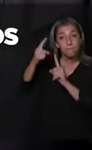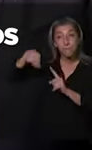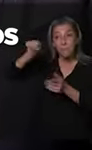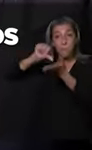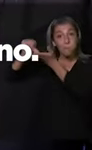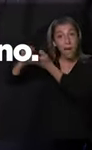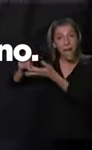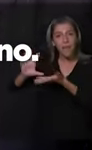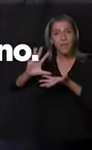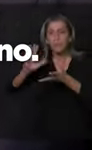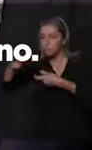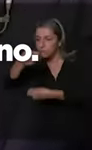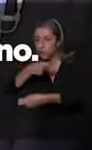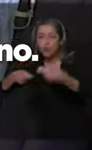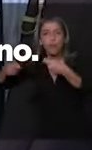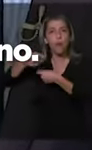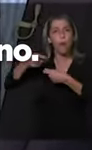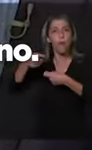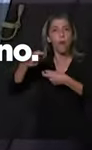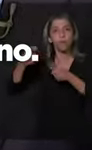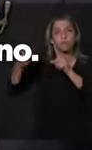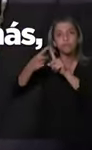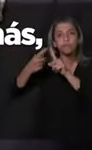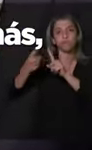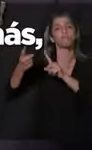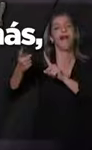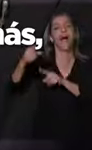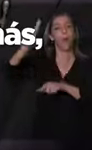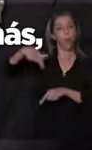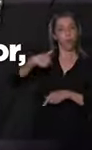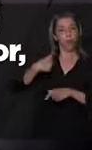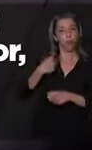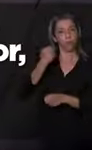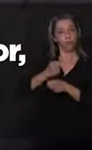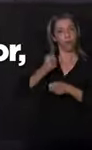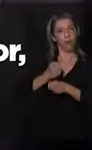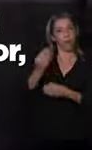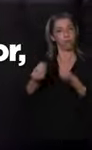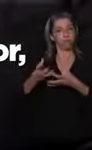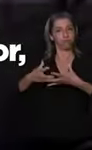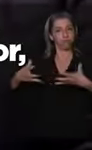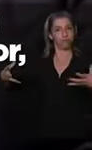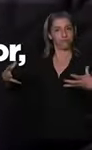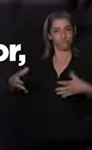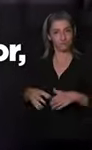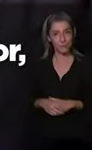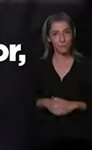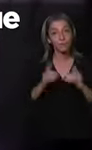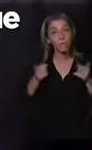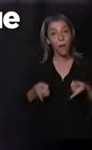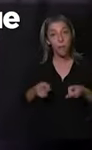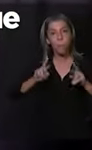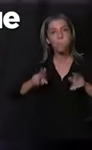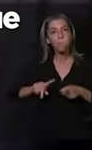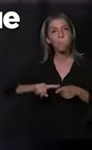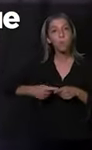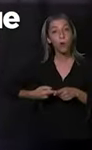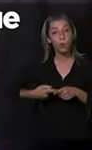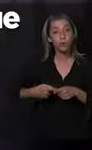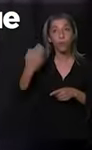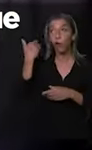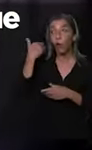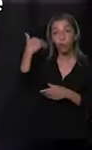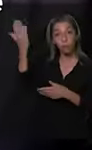mercados para vender trabajo argentino tenemos además dentro de la política exterior cuatro ejes que